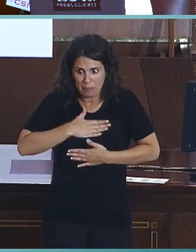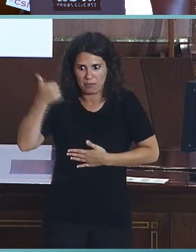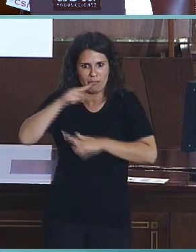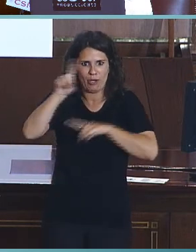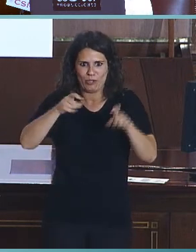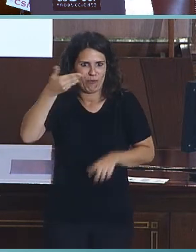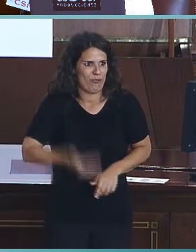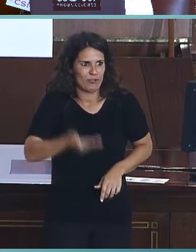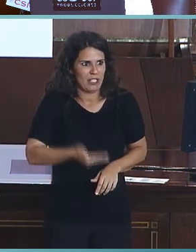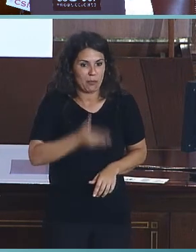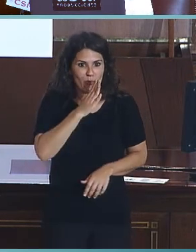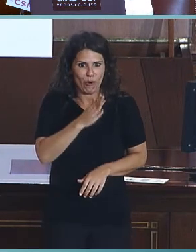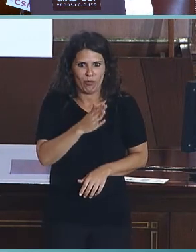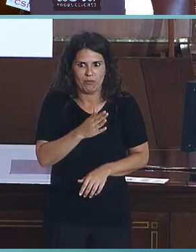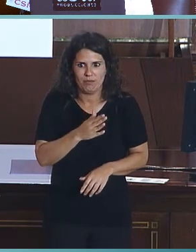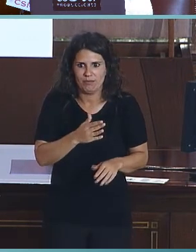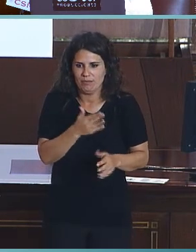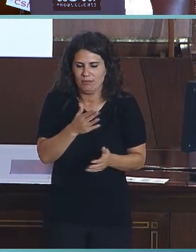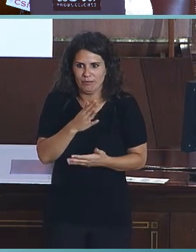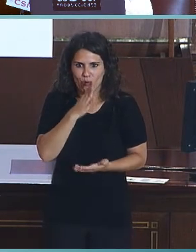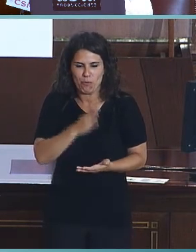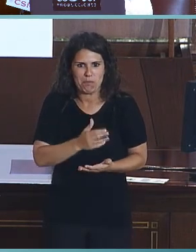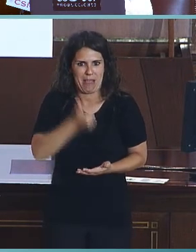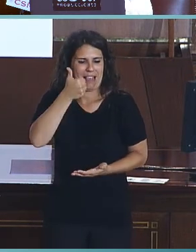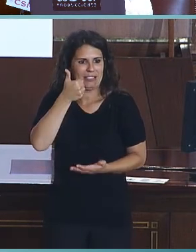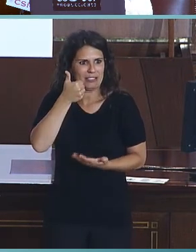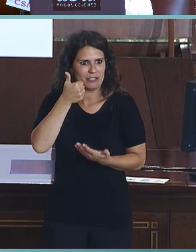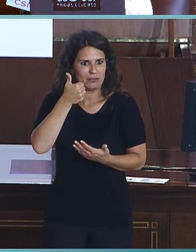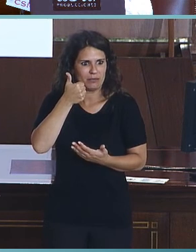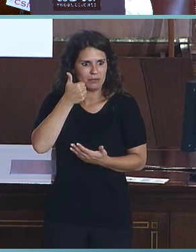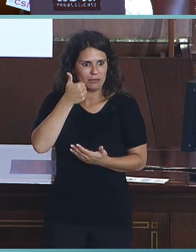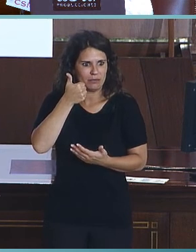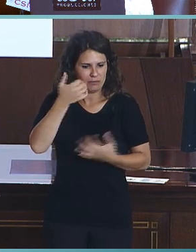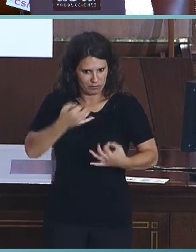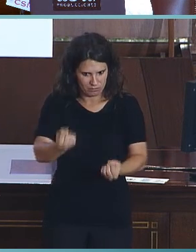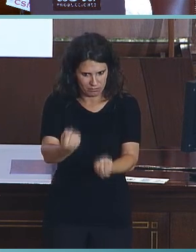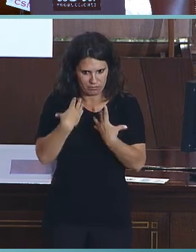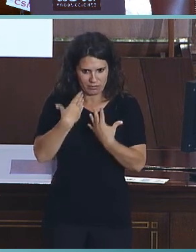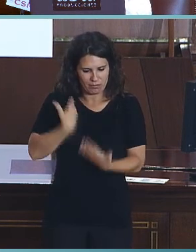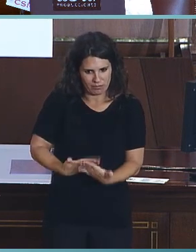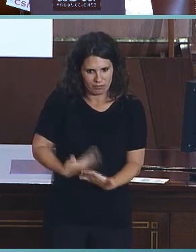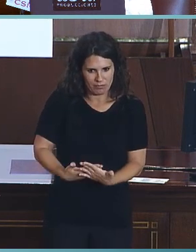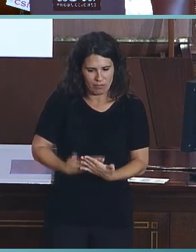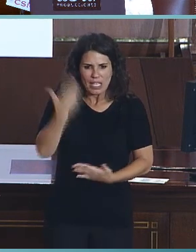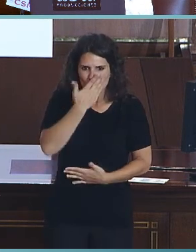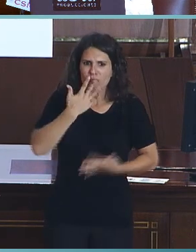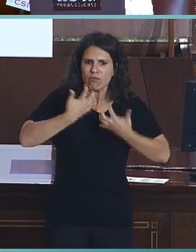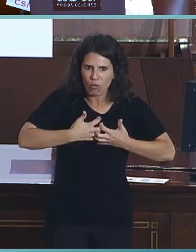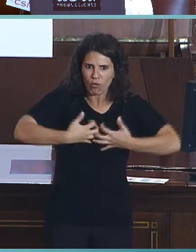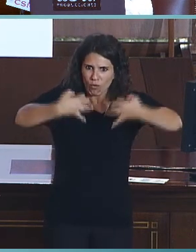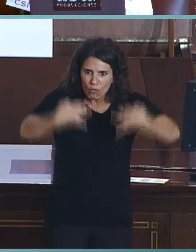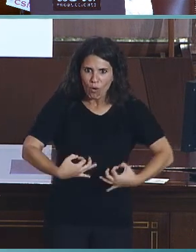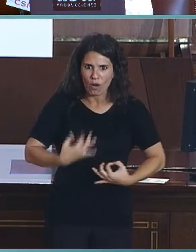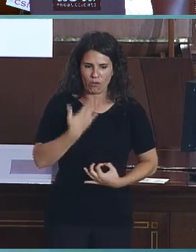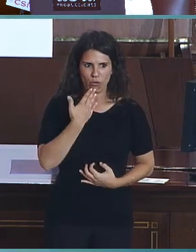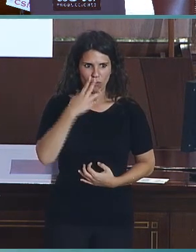importante porque es la que más apunta a si realmente la escuela funciona como